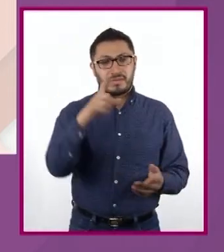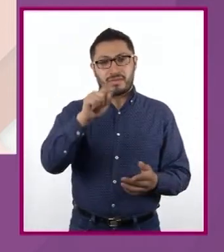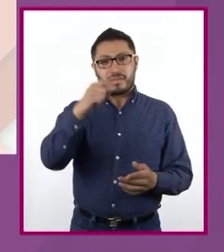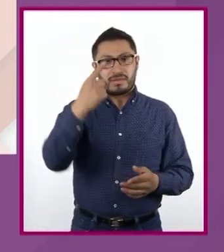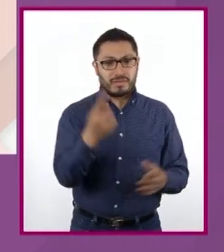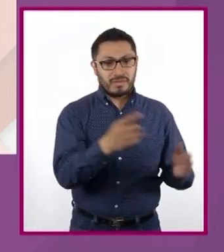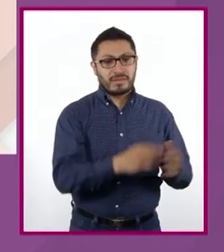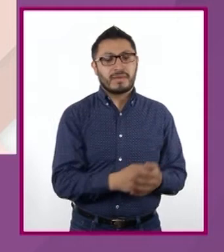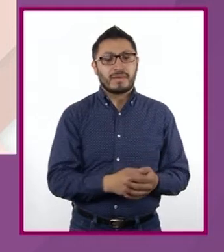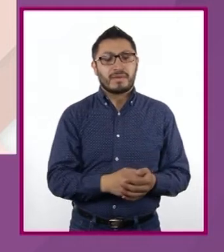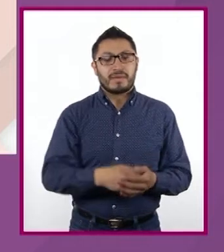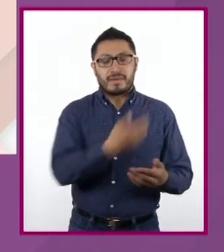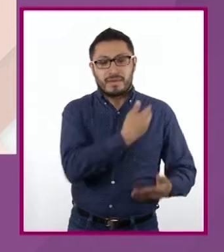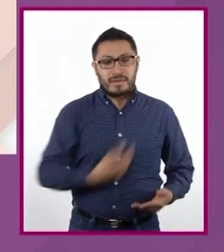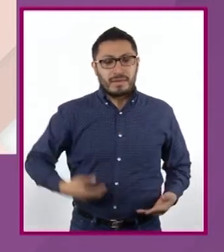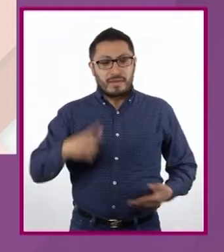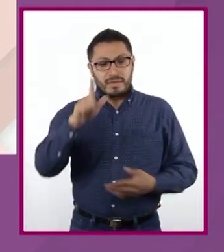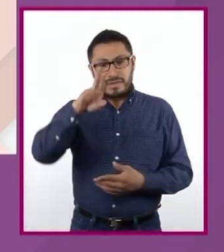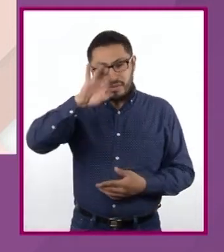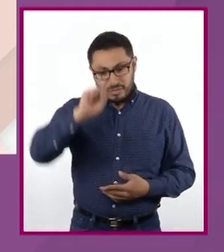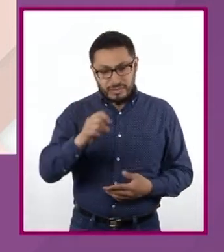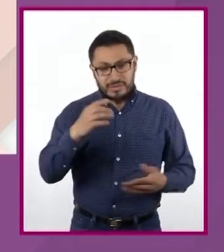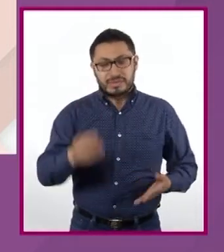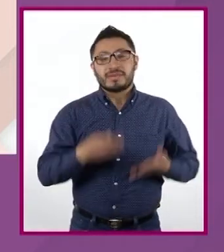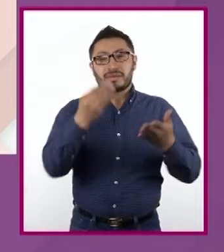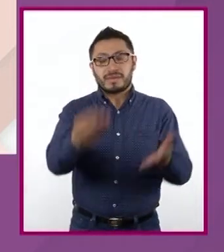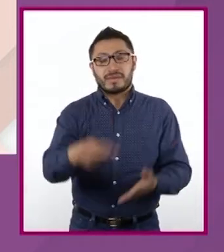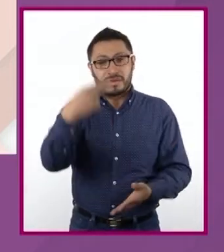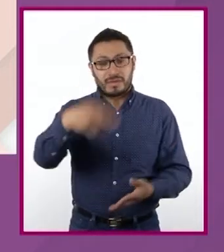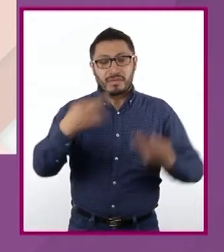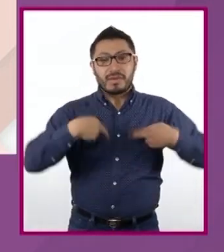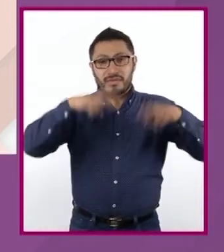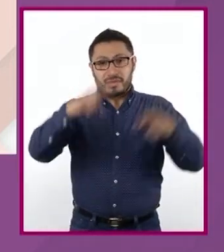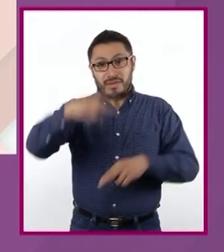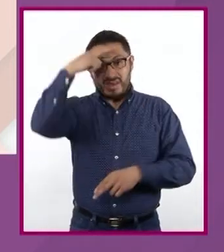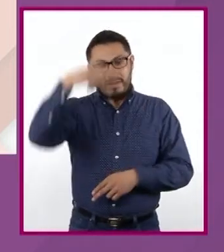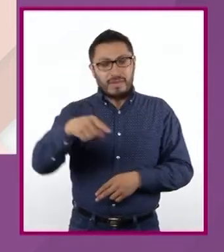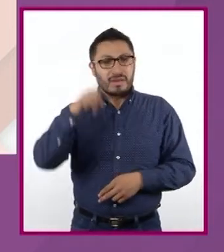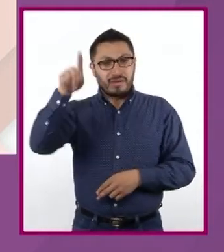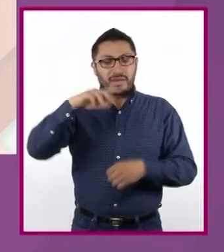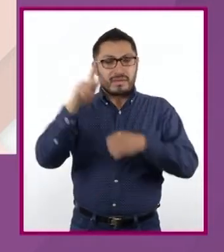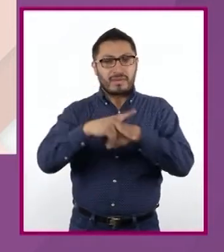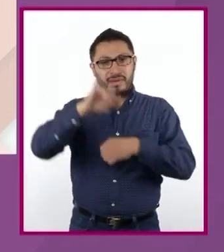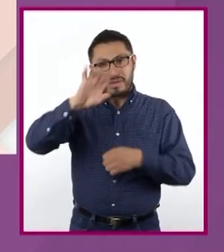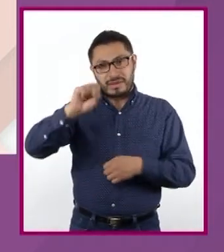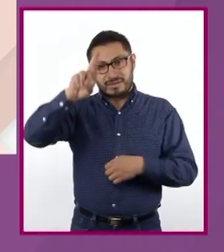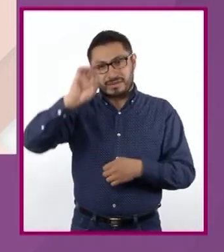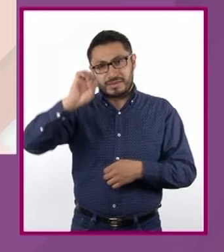1971. El presidente Luis Echeverría la nombró embajadora de México en Israel.